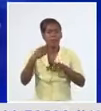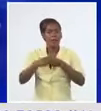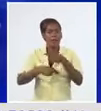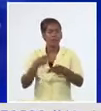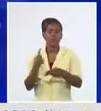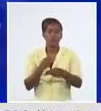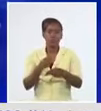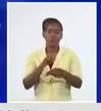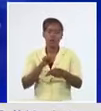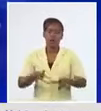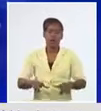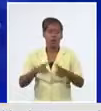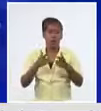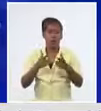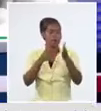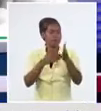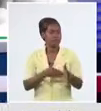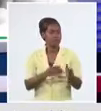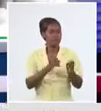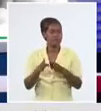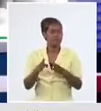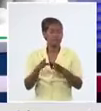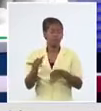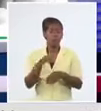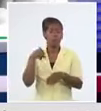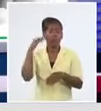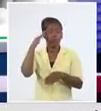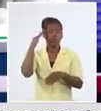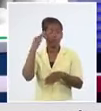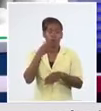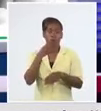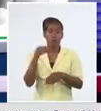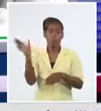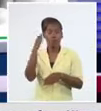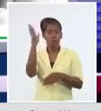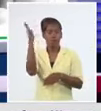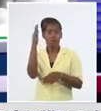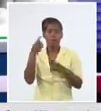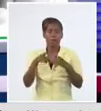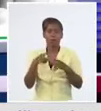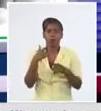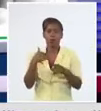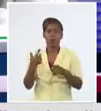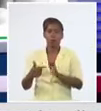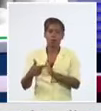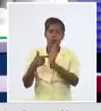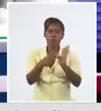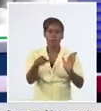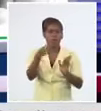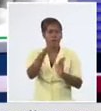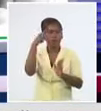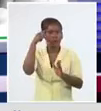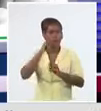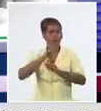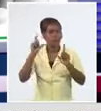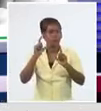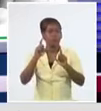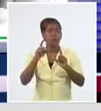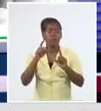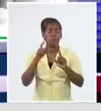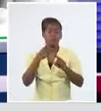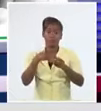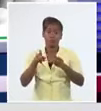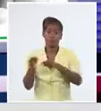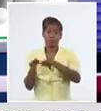hablado de los adolescentes, de cómo actuar, cuál debe ser la conducta de estos adolescentes también para proteger a los ancianos, a